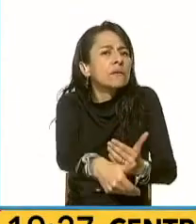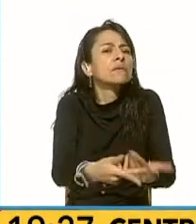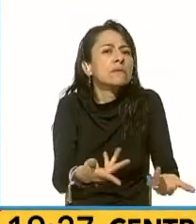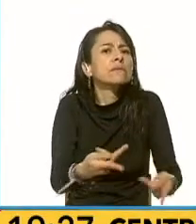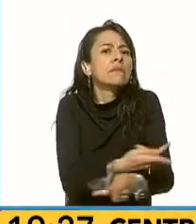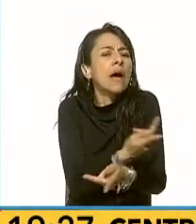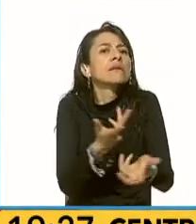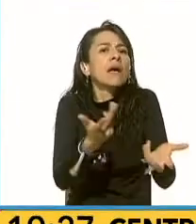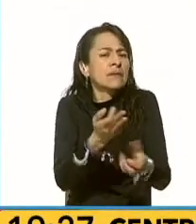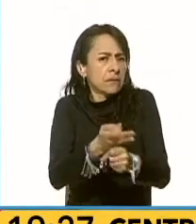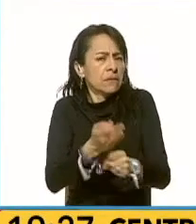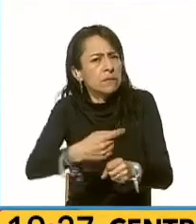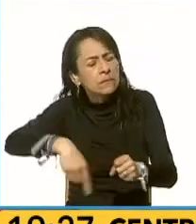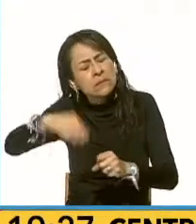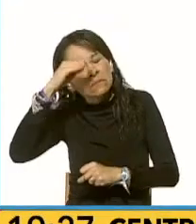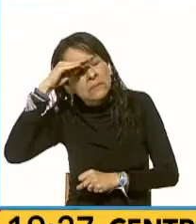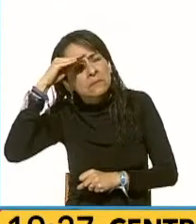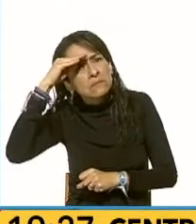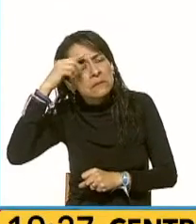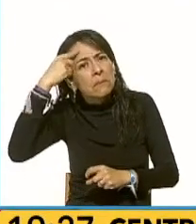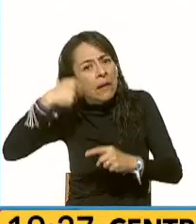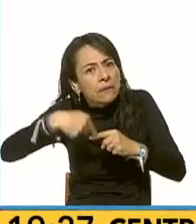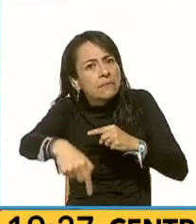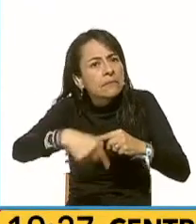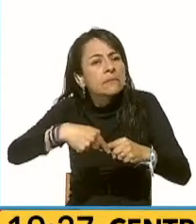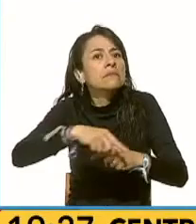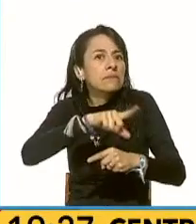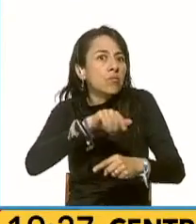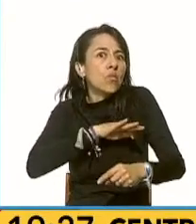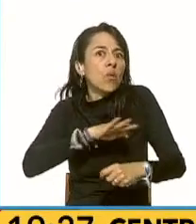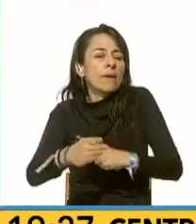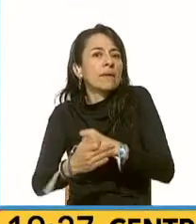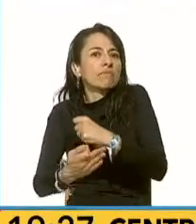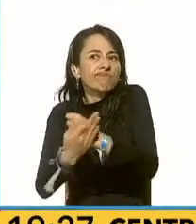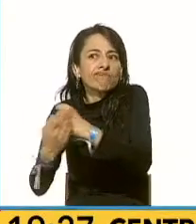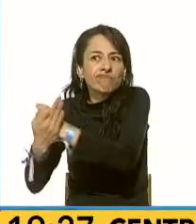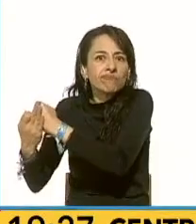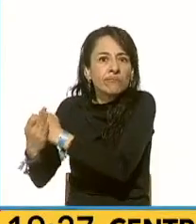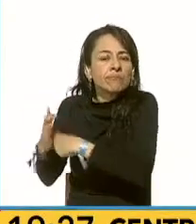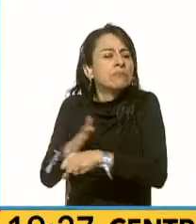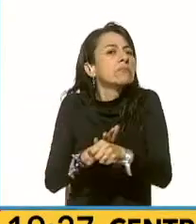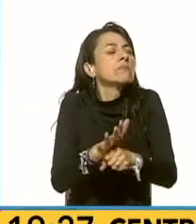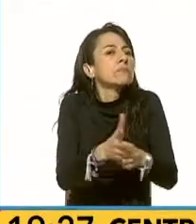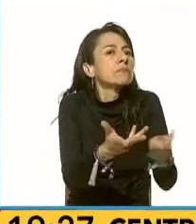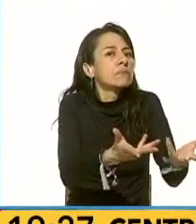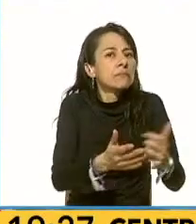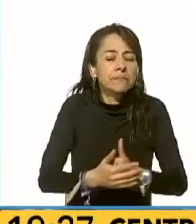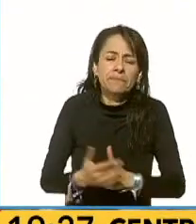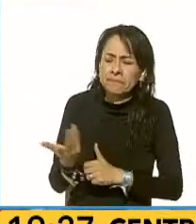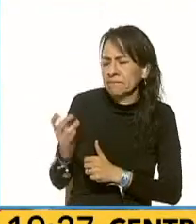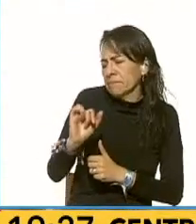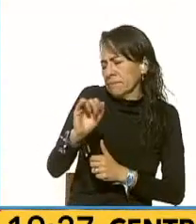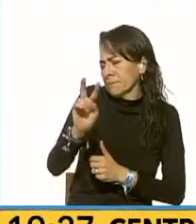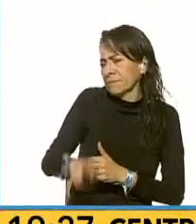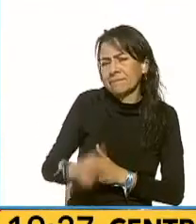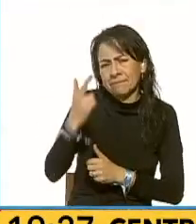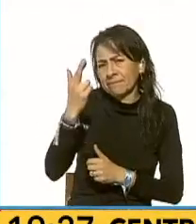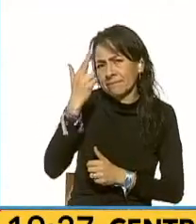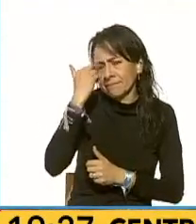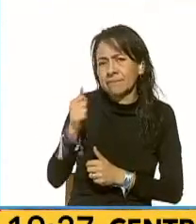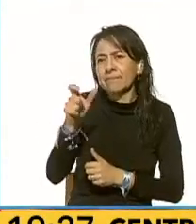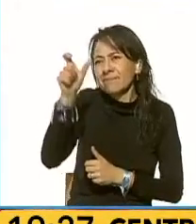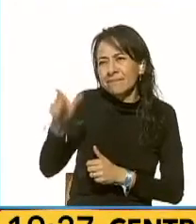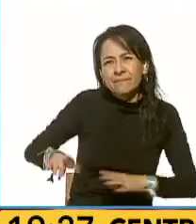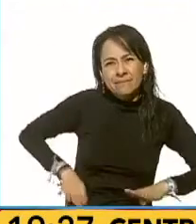digamos, pues planeando para su defensa? Sí, sí, indudablemente, bueno, pues las actuaciones de Ricardo Salinas Pliego